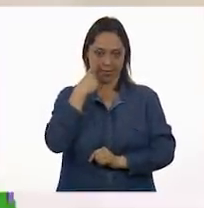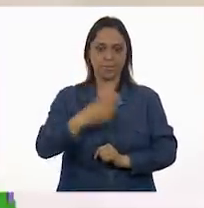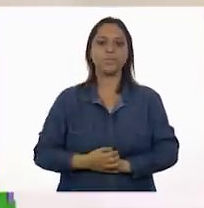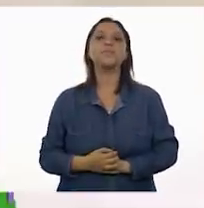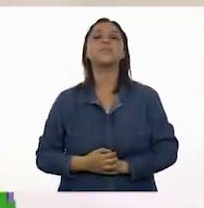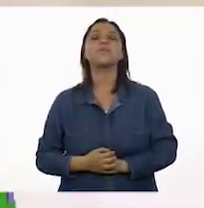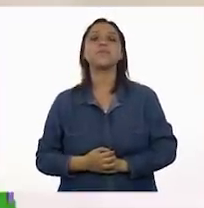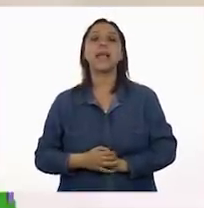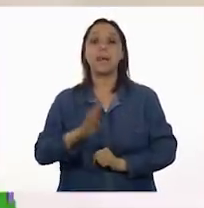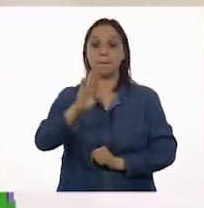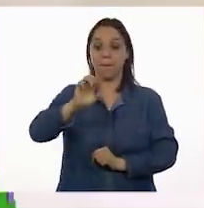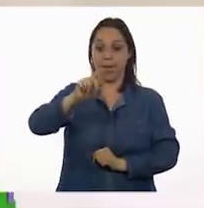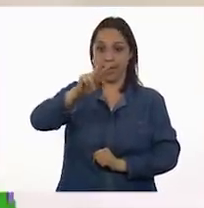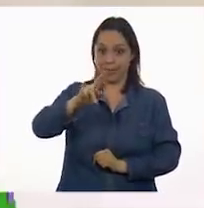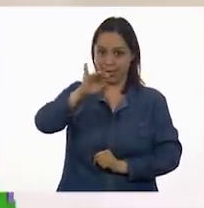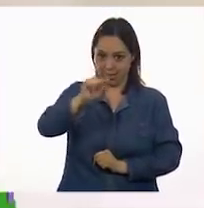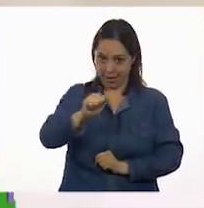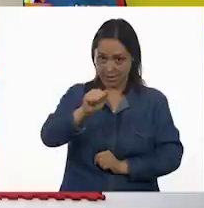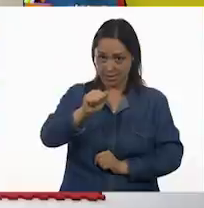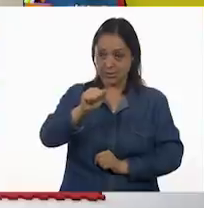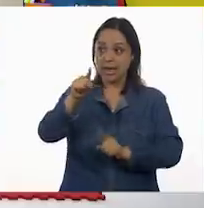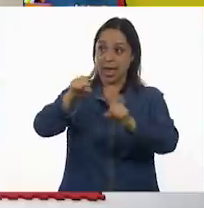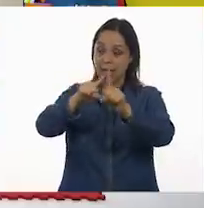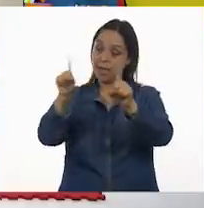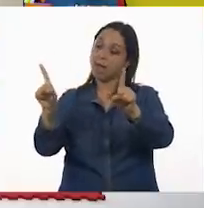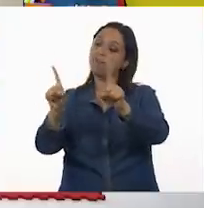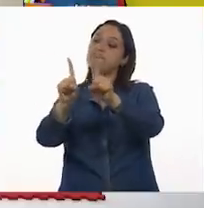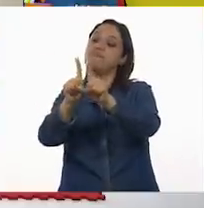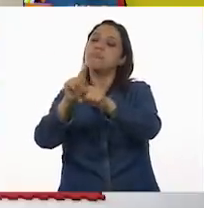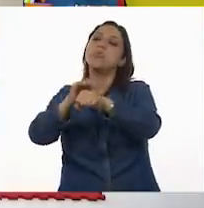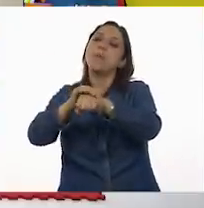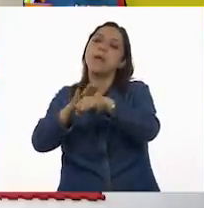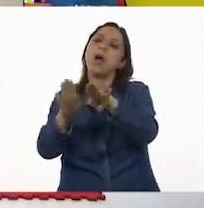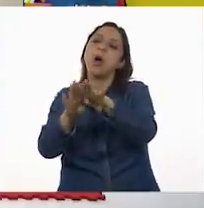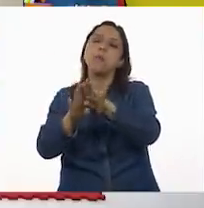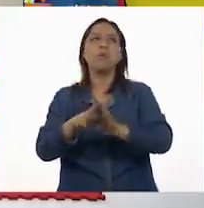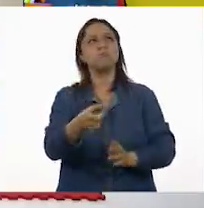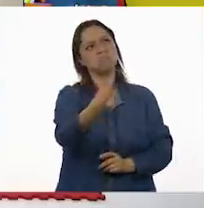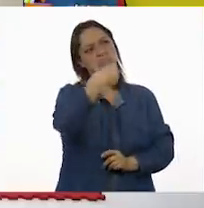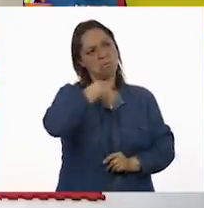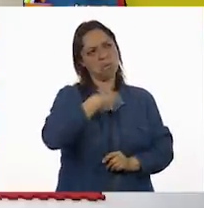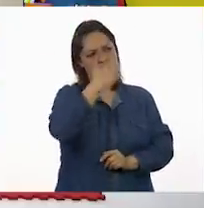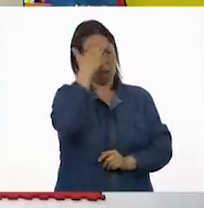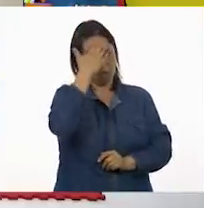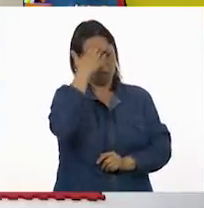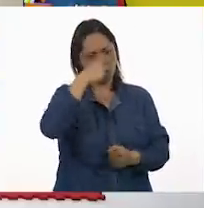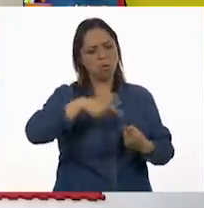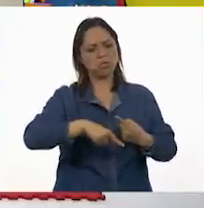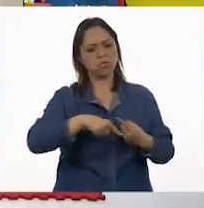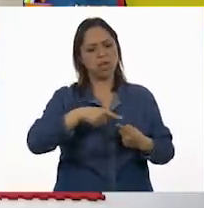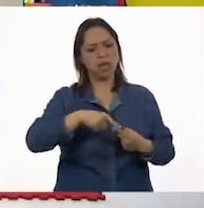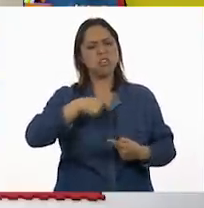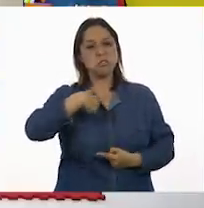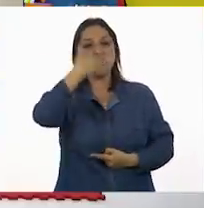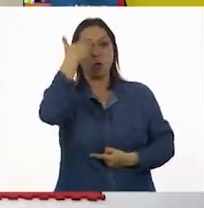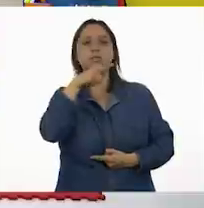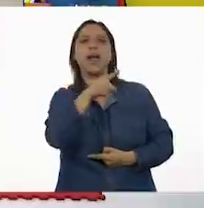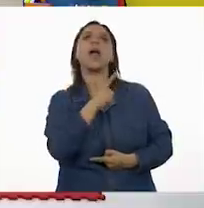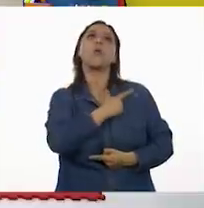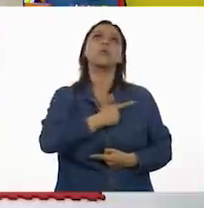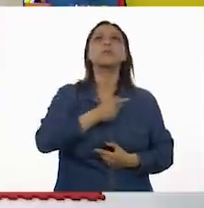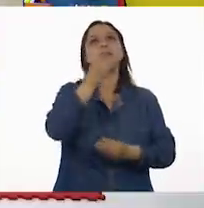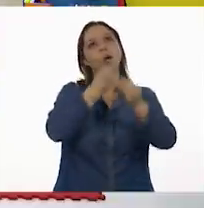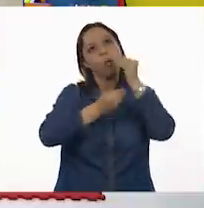hace que Beatriz sea tu amiga? Pues que me conoce, yo sé lo que le gusta comer y